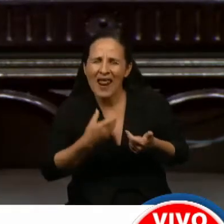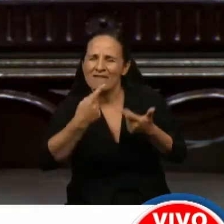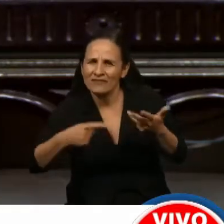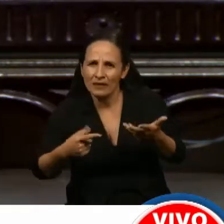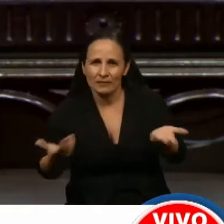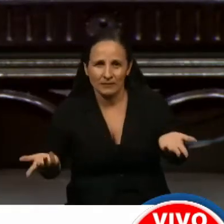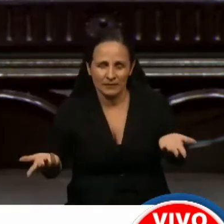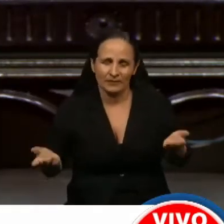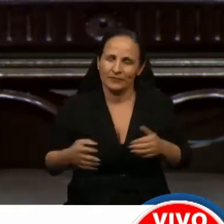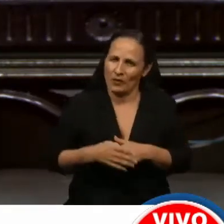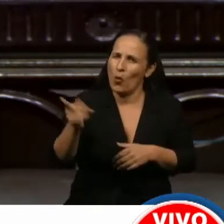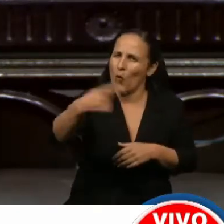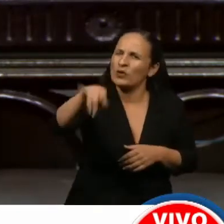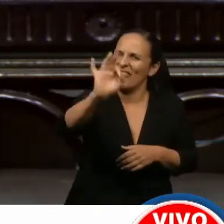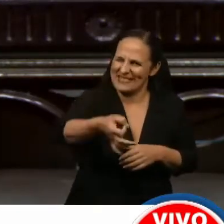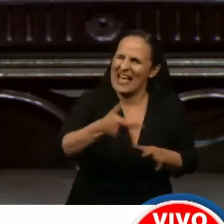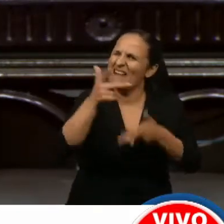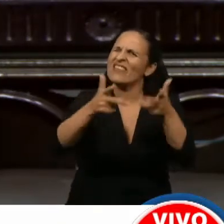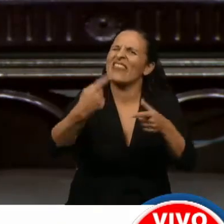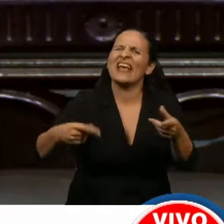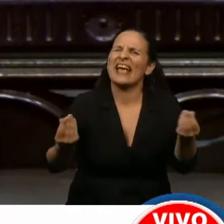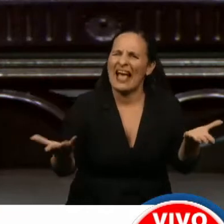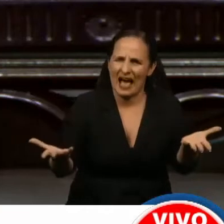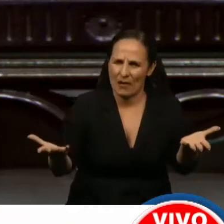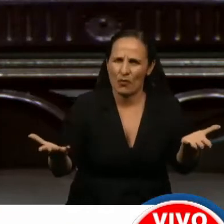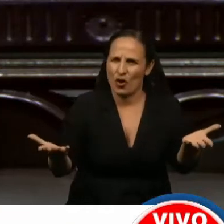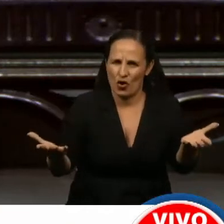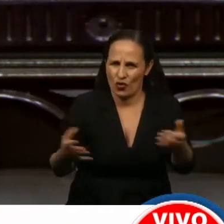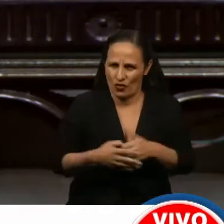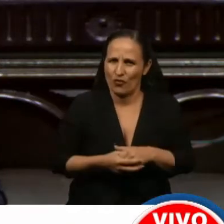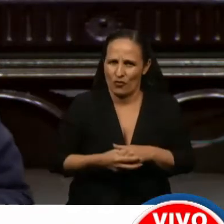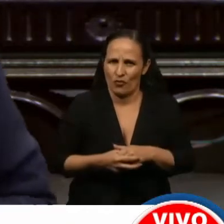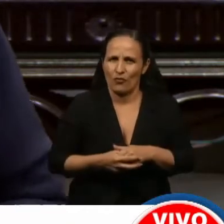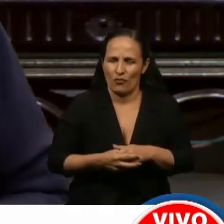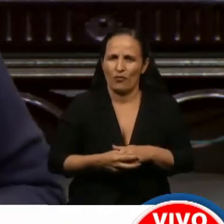de Moscú. Ustedes saben de lo que estoy hablando. Entonces,